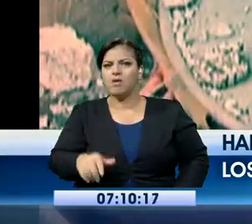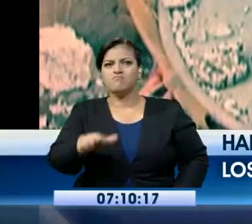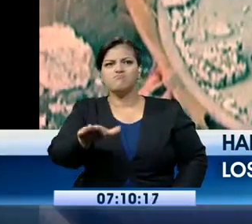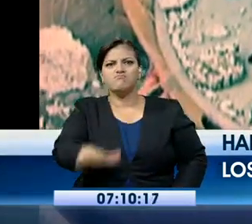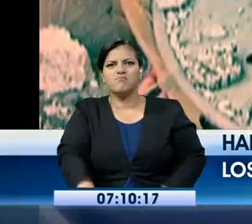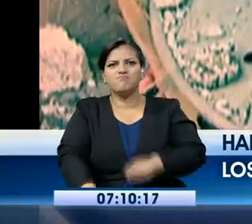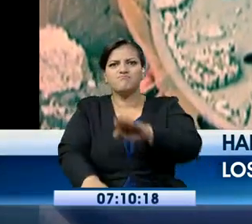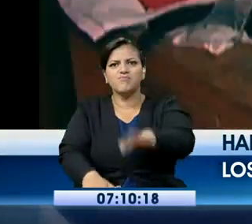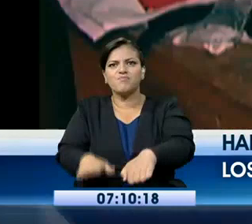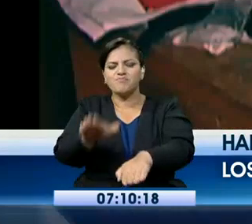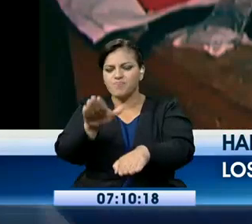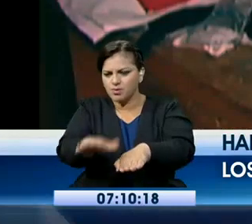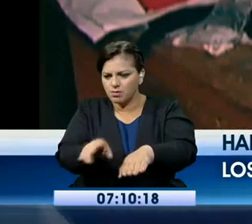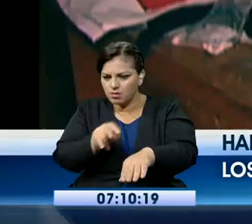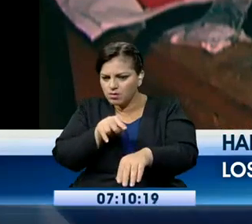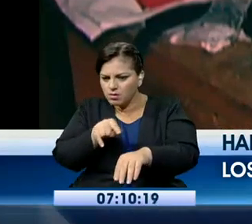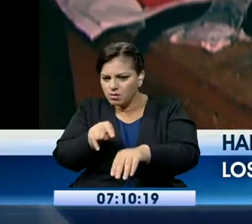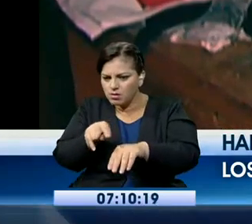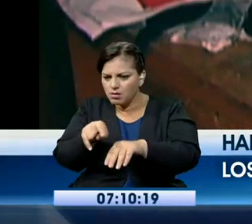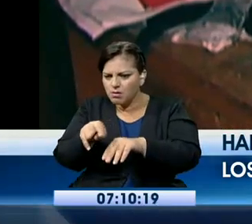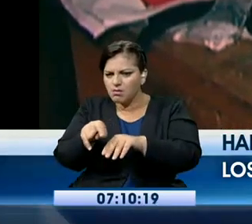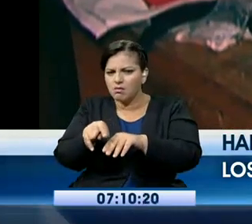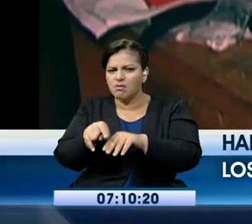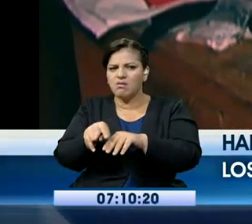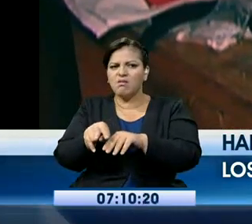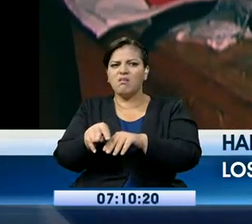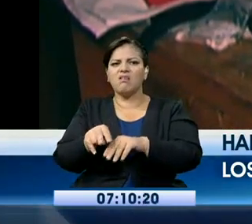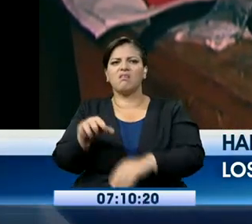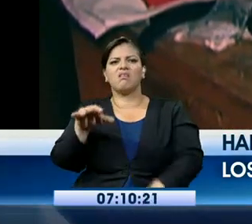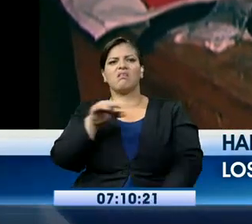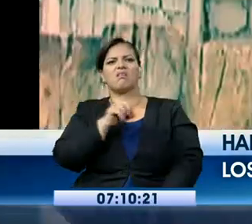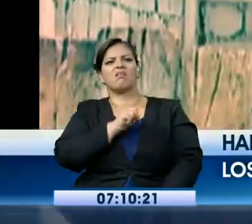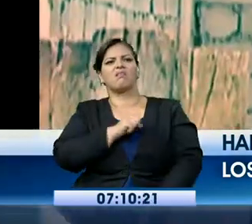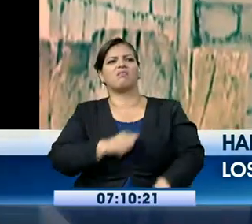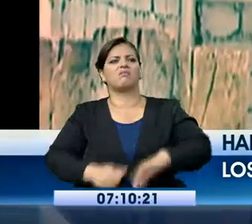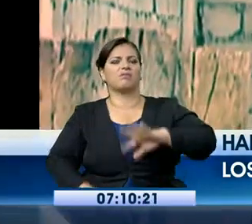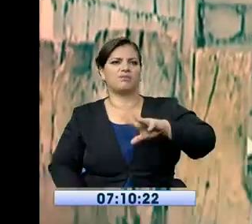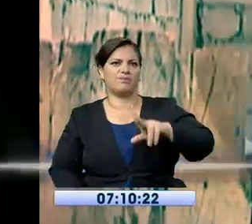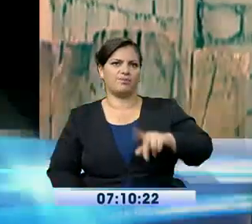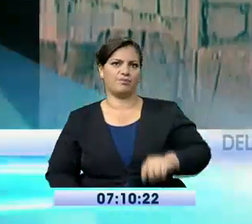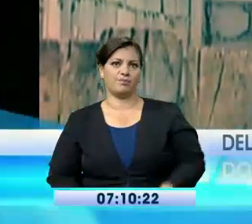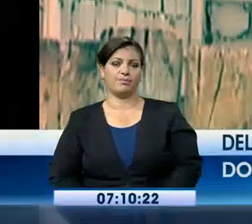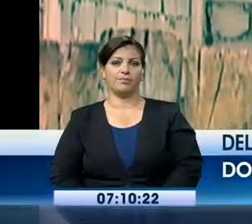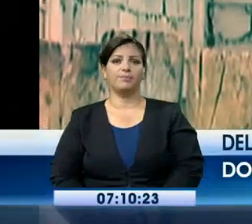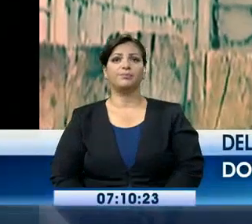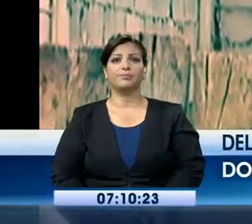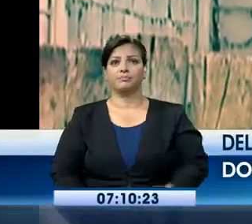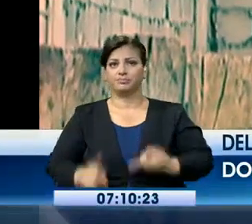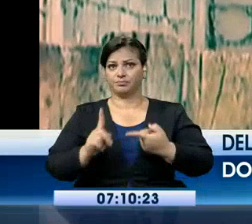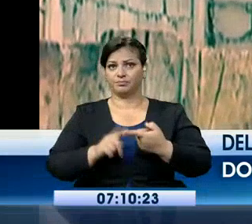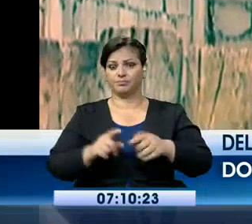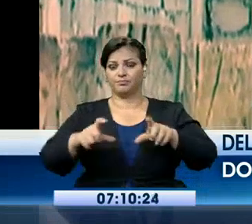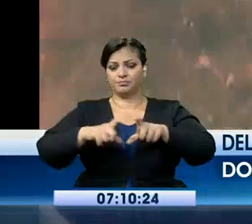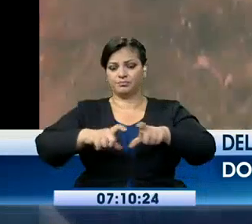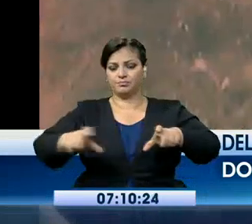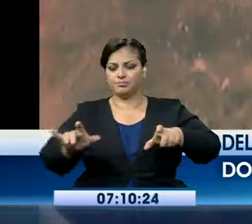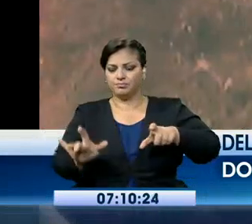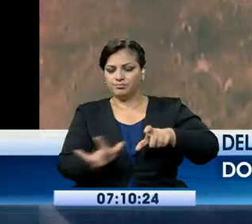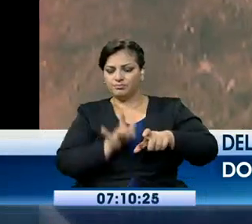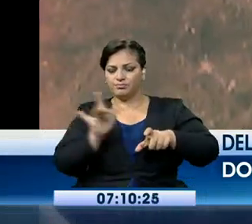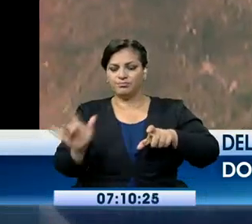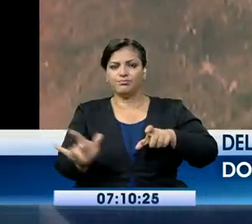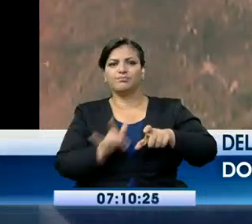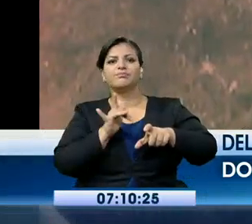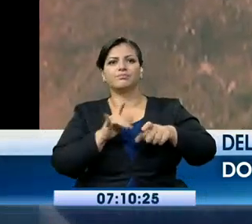se llevó una tablet y más de $30 que habían sobre una mesa. Lo sustraído no representa mayor valor económico, pero